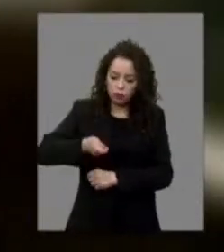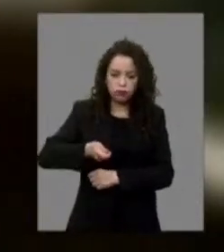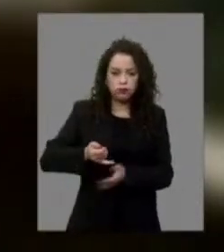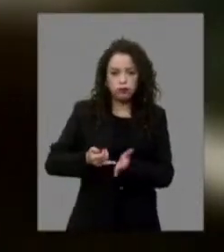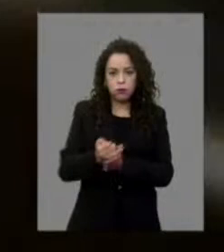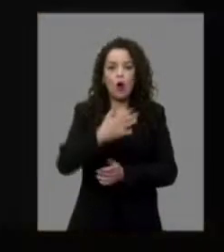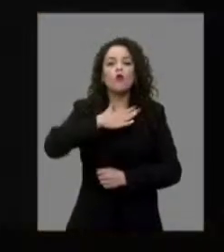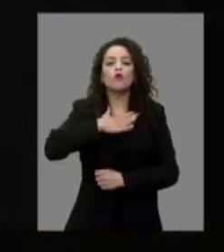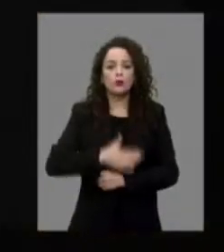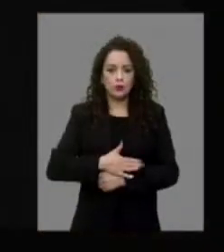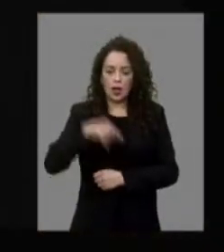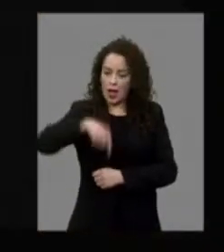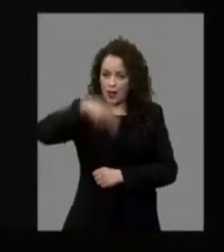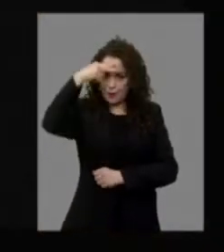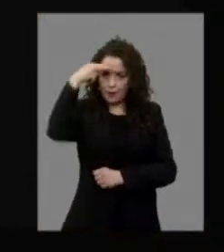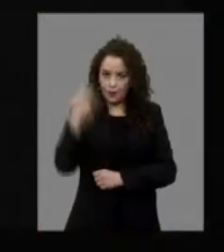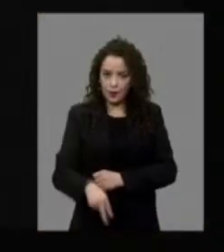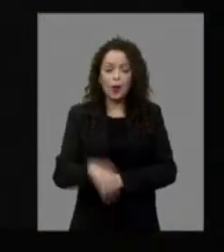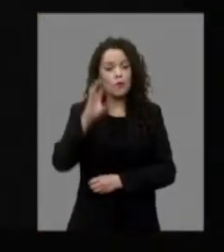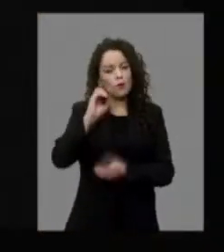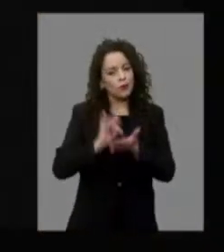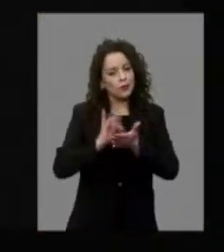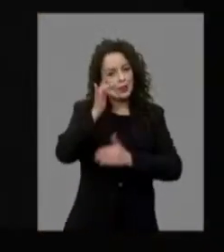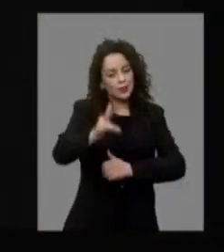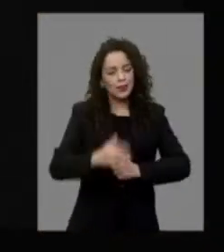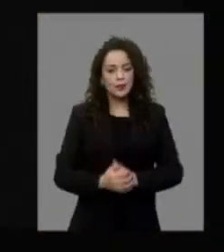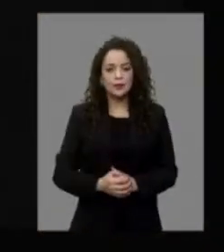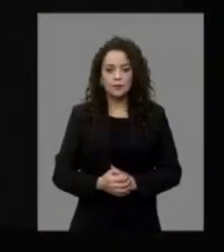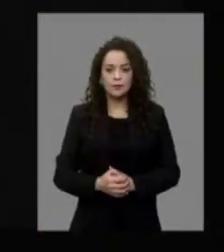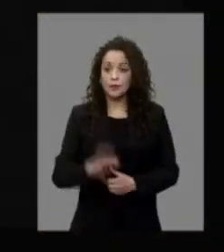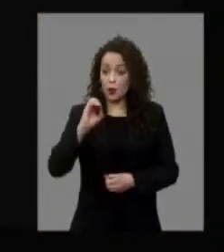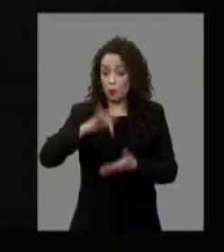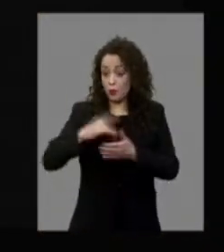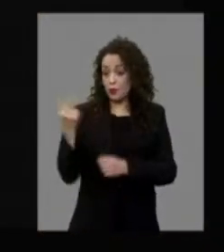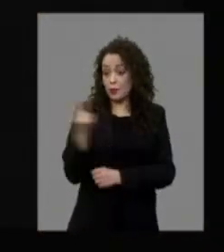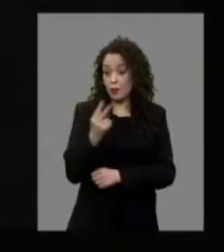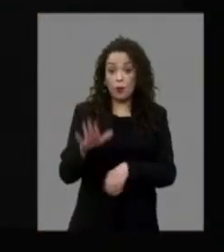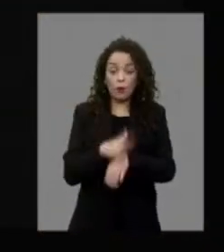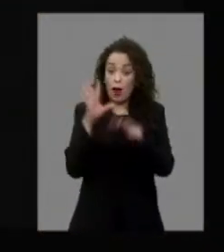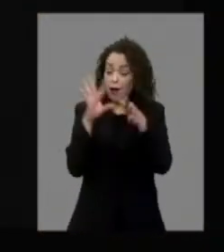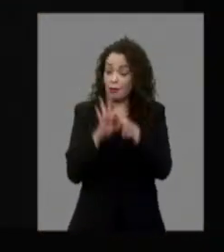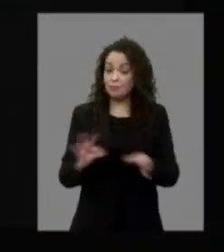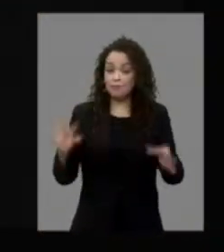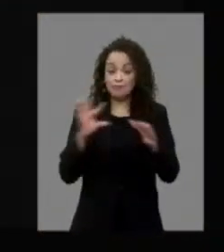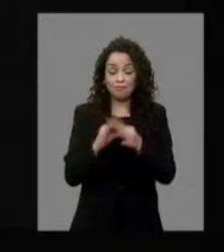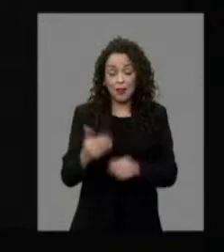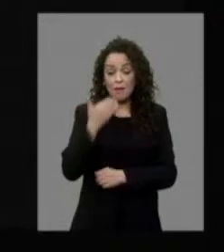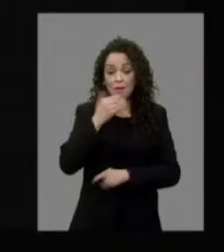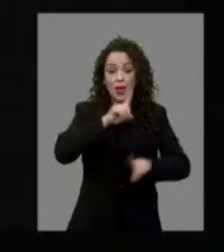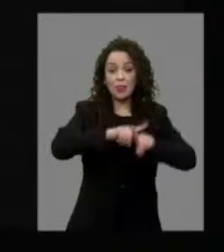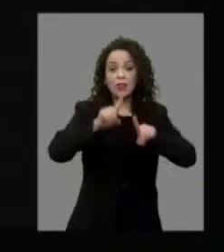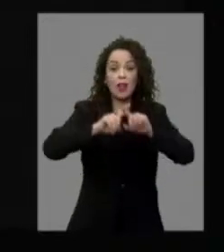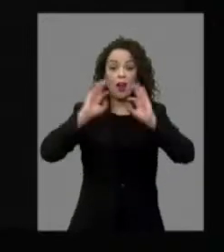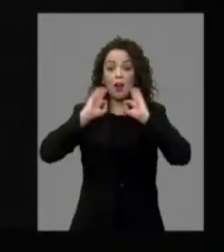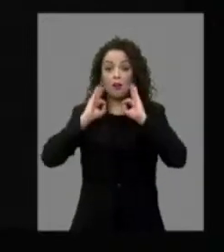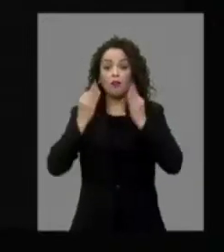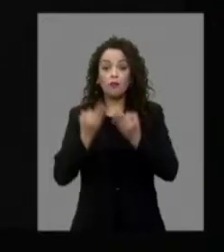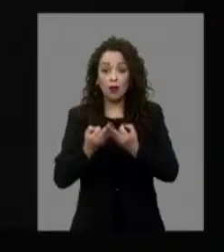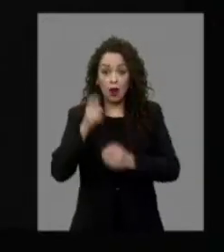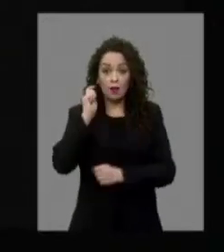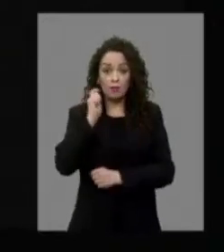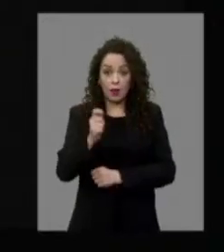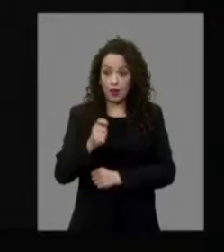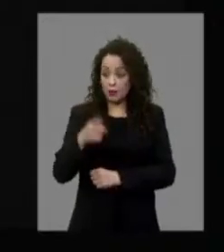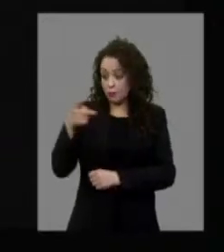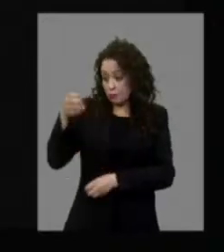gracias. Muchas gracias a ambos por destacar de forma tan puntual o también exhaustiva las distintas dimensiones en las cuales el quehacer